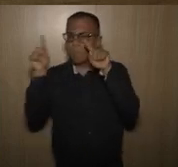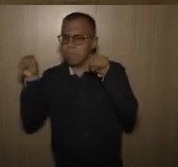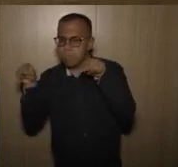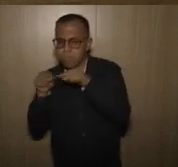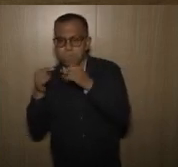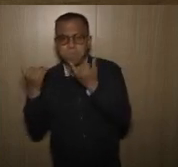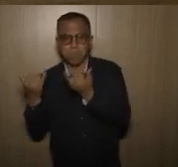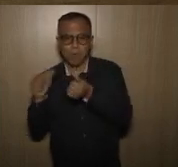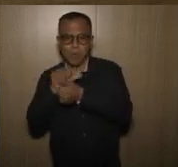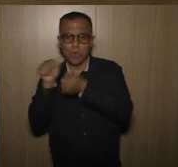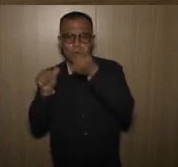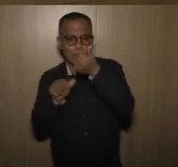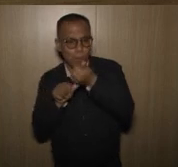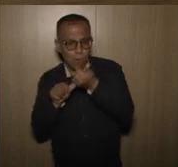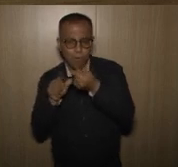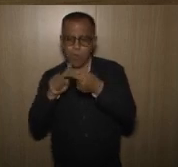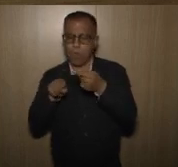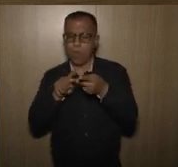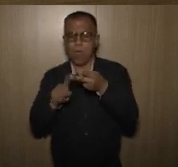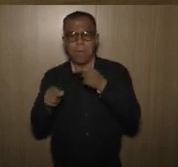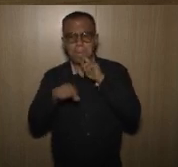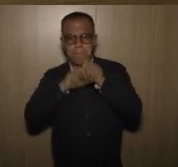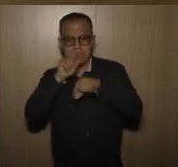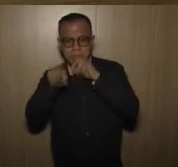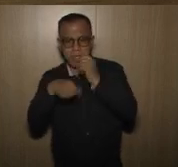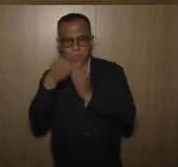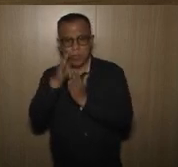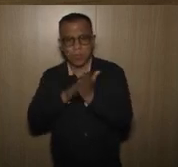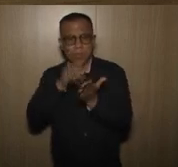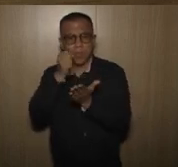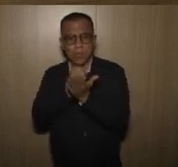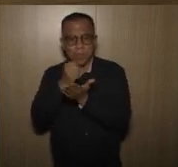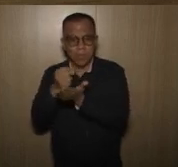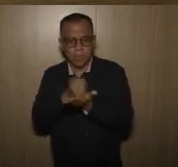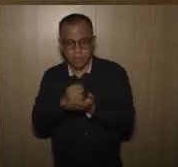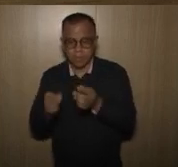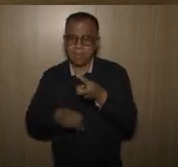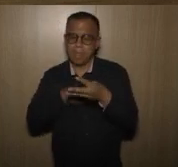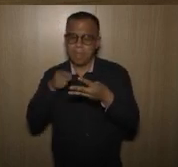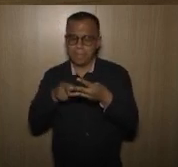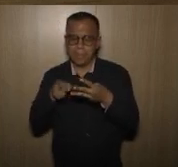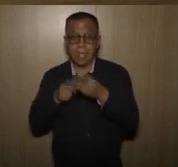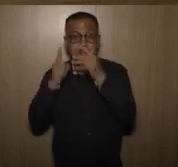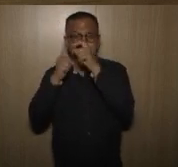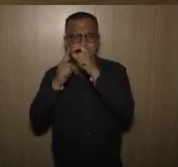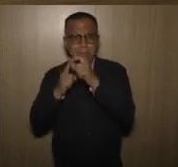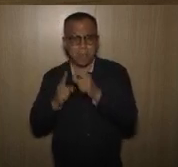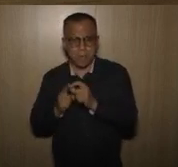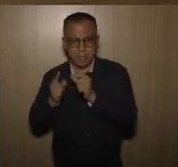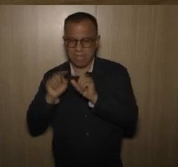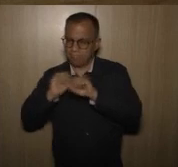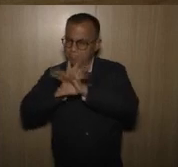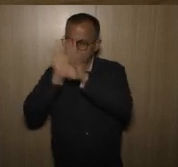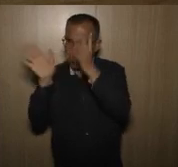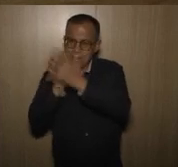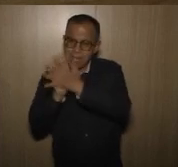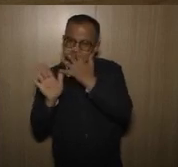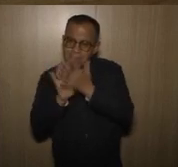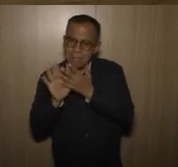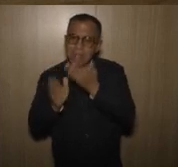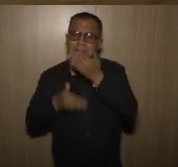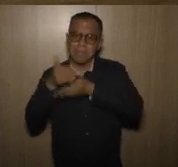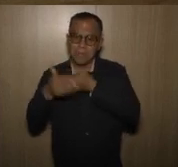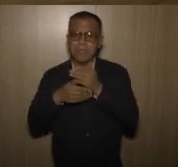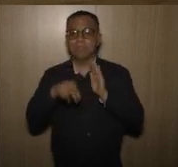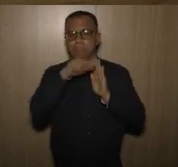encuentran tutoriales, preguntas de prerradicado y radicado. Actualizamos el glosario del sistema de aseguramiento de la calidad en el marco de